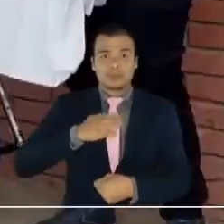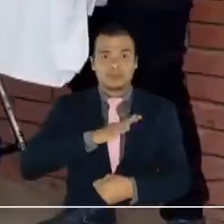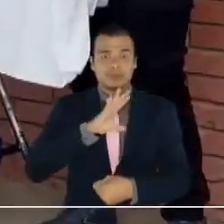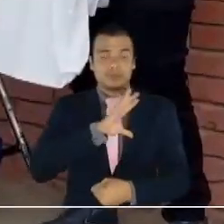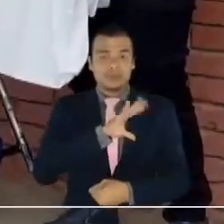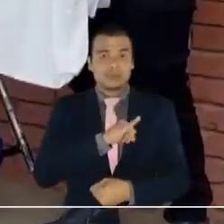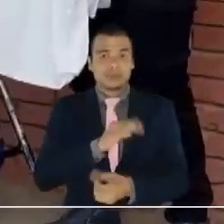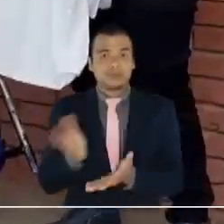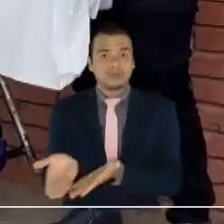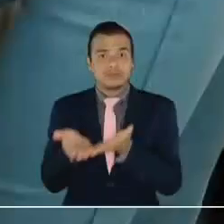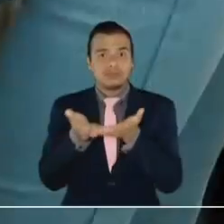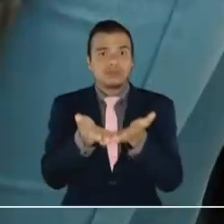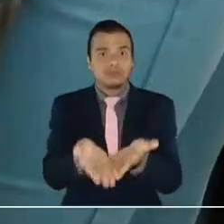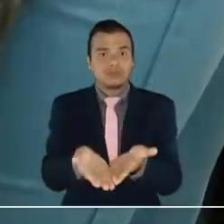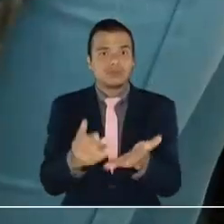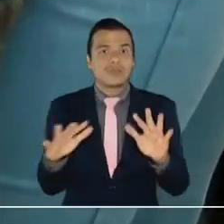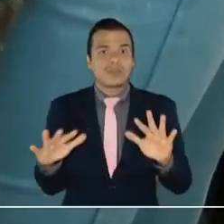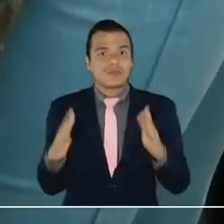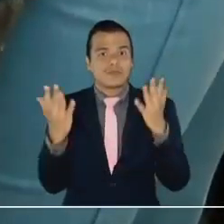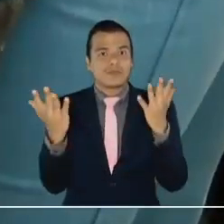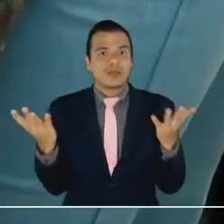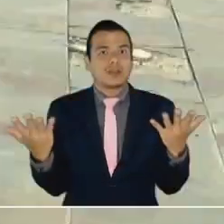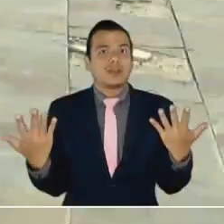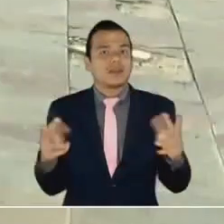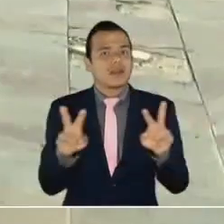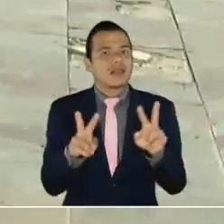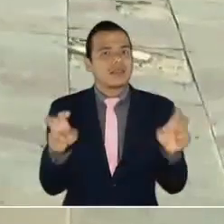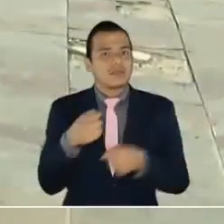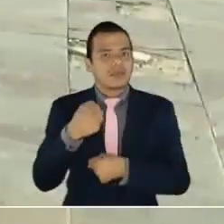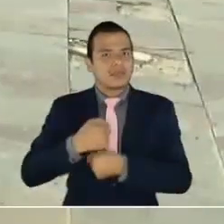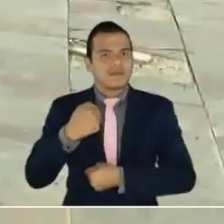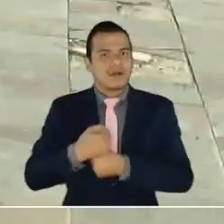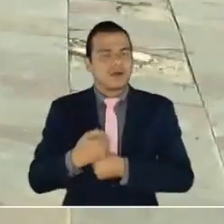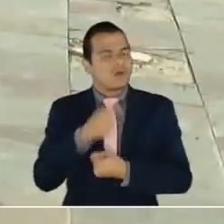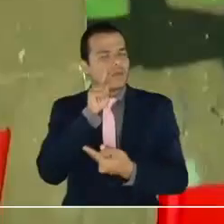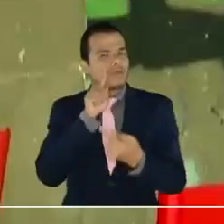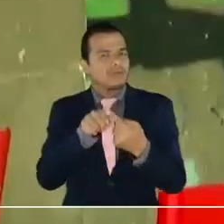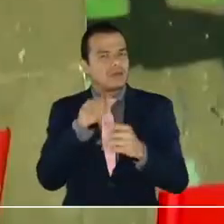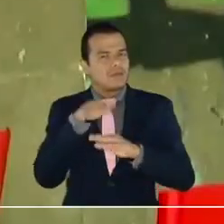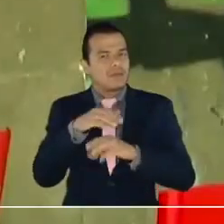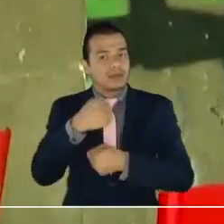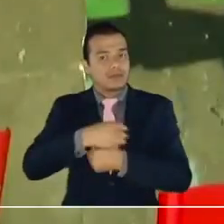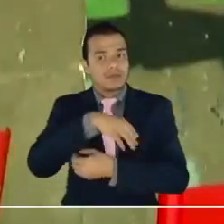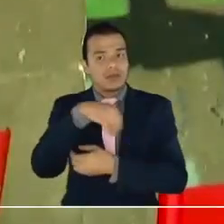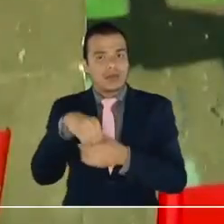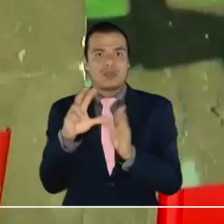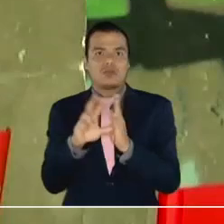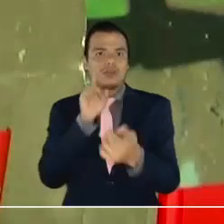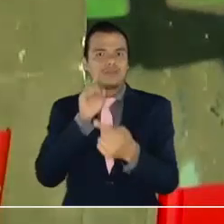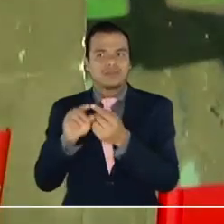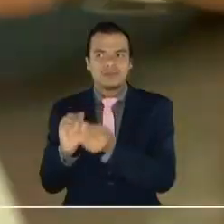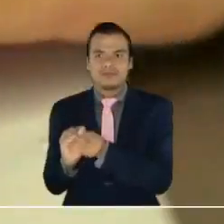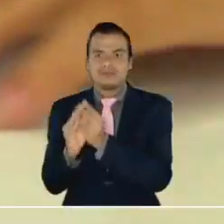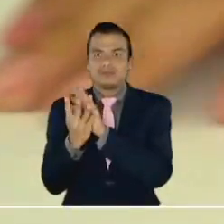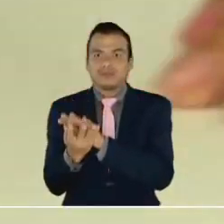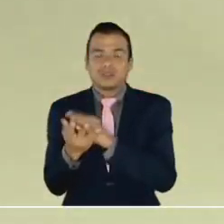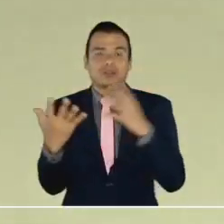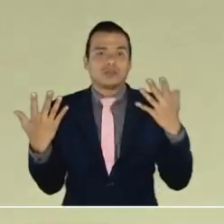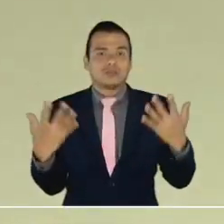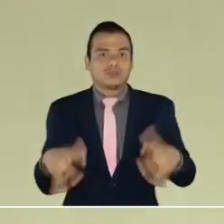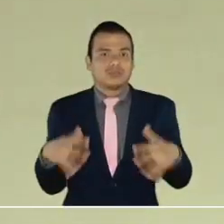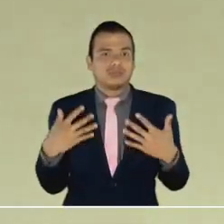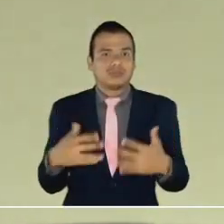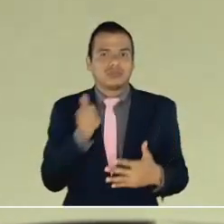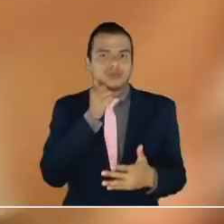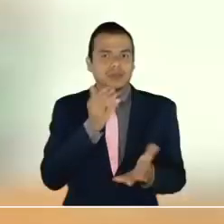sector hotelero en el marco de la COP16. Para quienes quieran ser parte del evento de biodiversidad, la feria será mañana 8 de